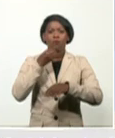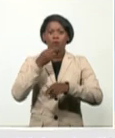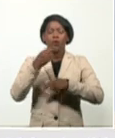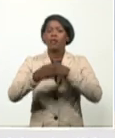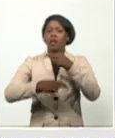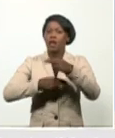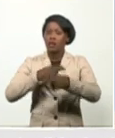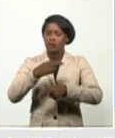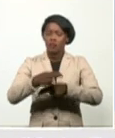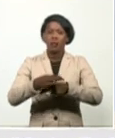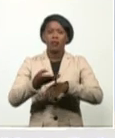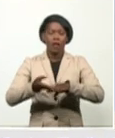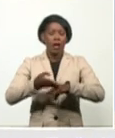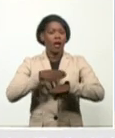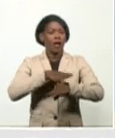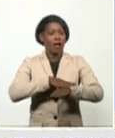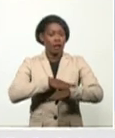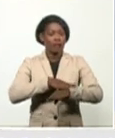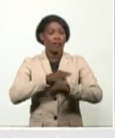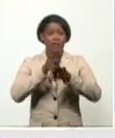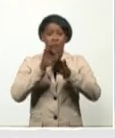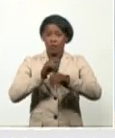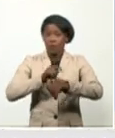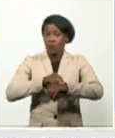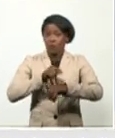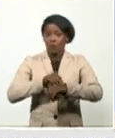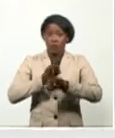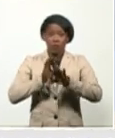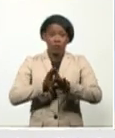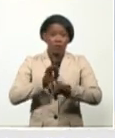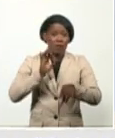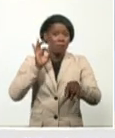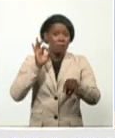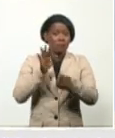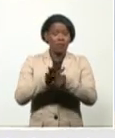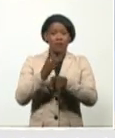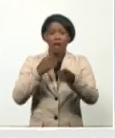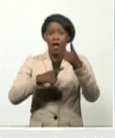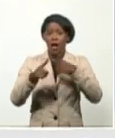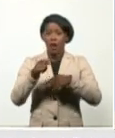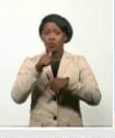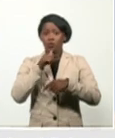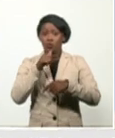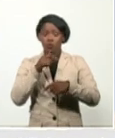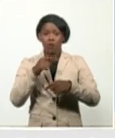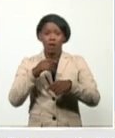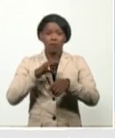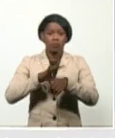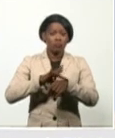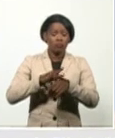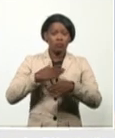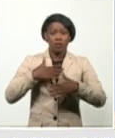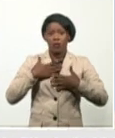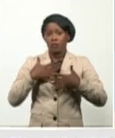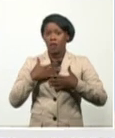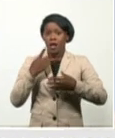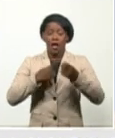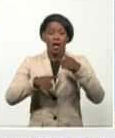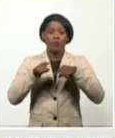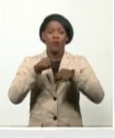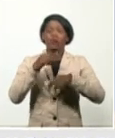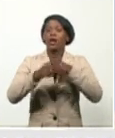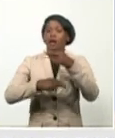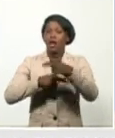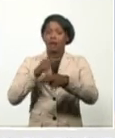puede hacer desde el momento que comienzan los síntomas, porque se demostró que